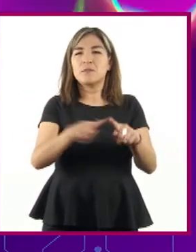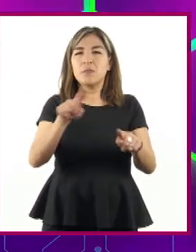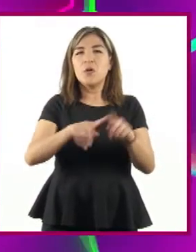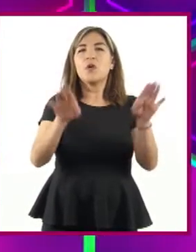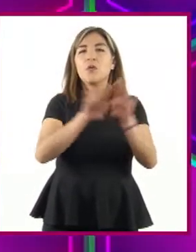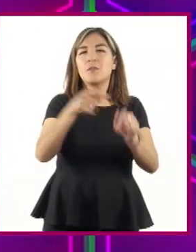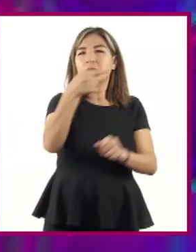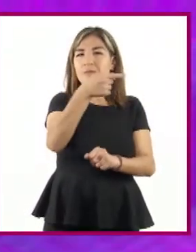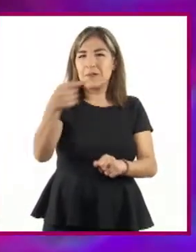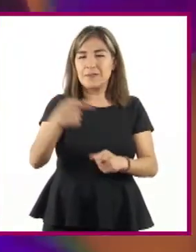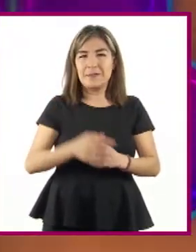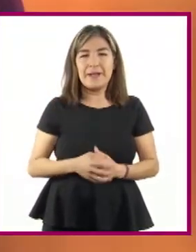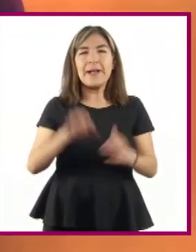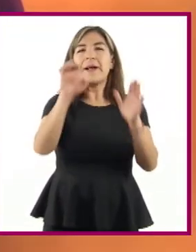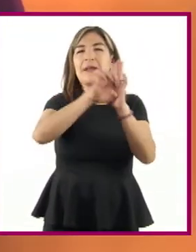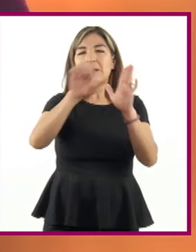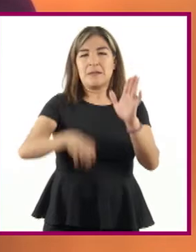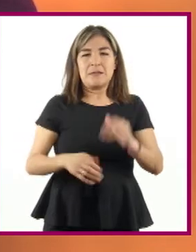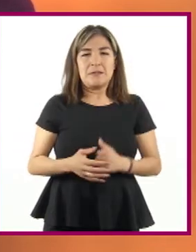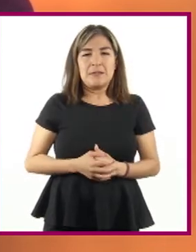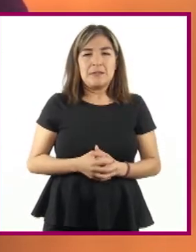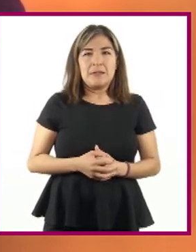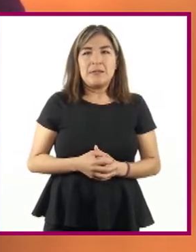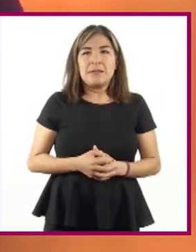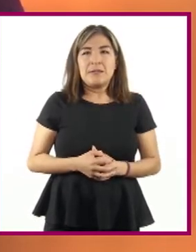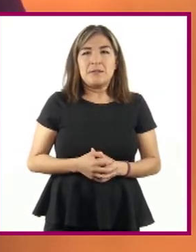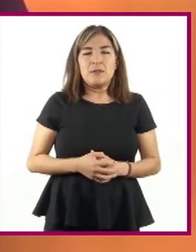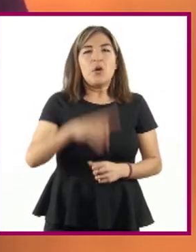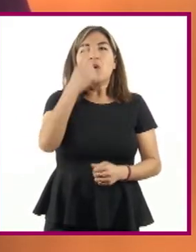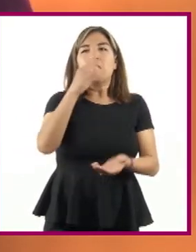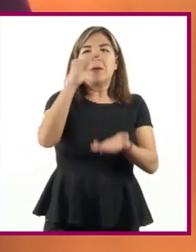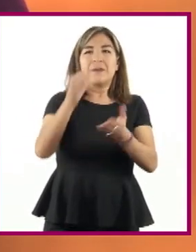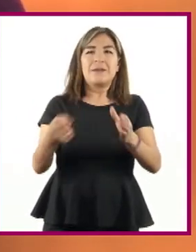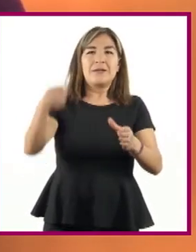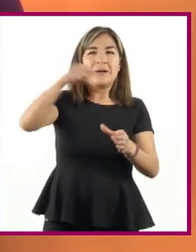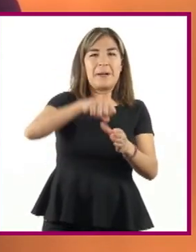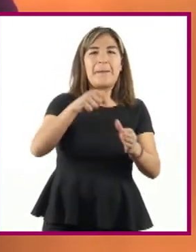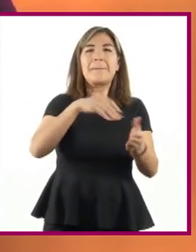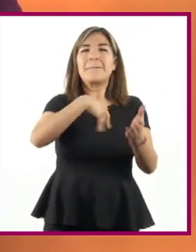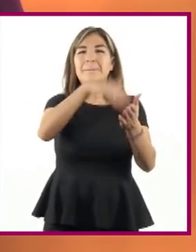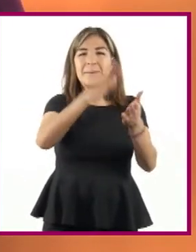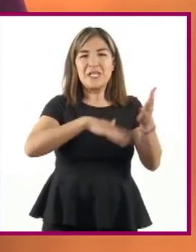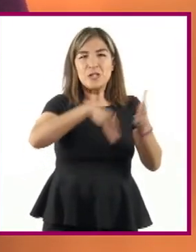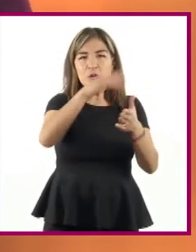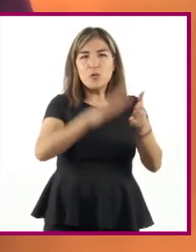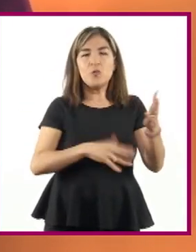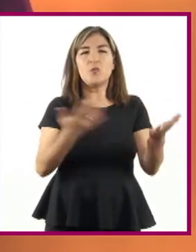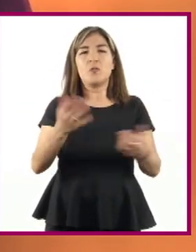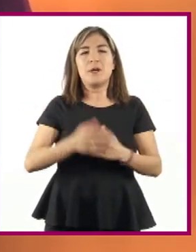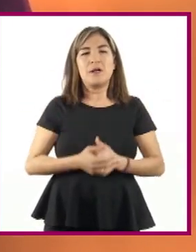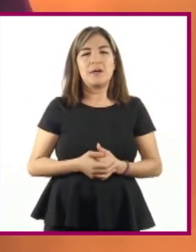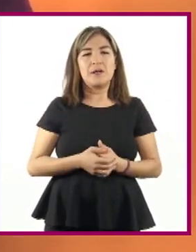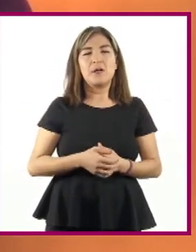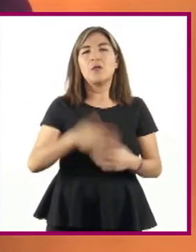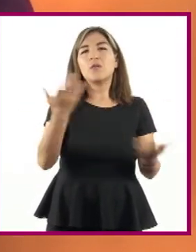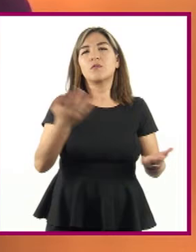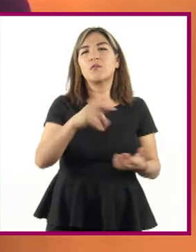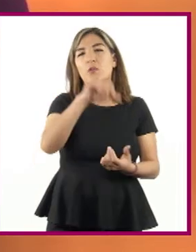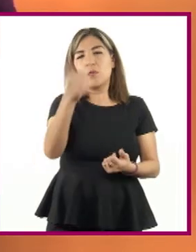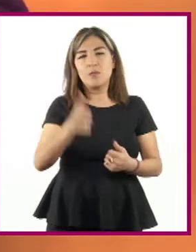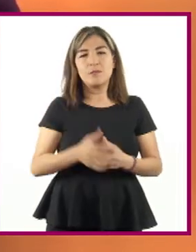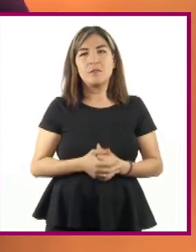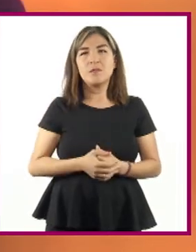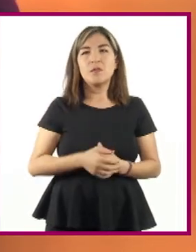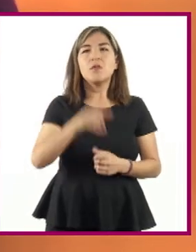contextos. Por ejemplo, la fracción de un bote de pintura para poder pintar una pared, o el cálculo de la fracción de